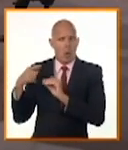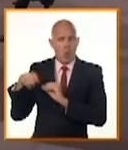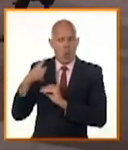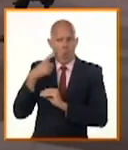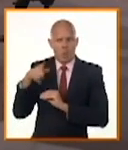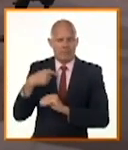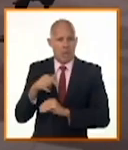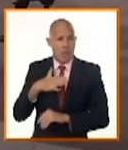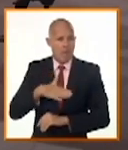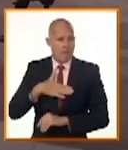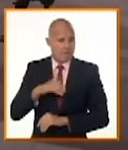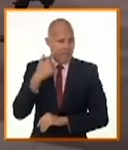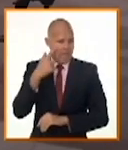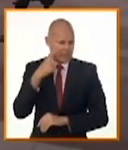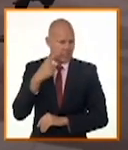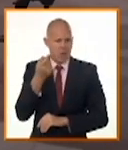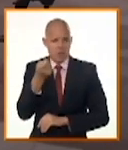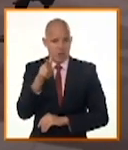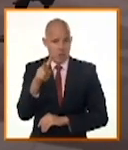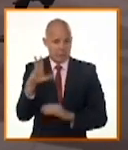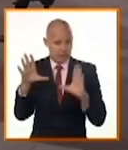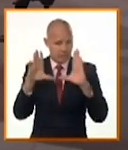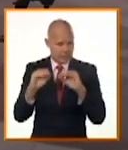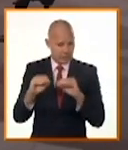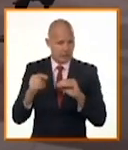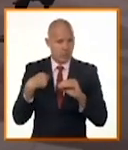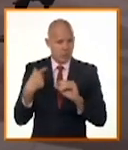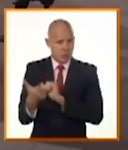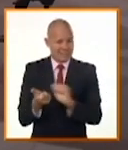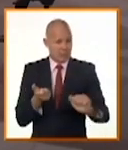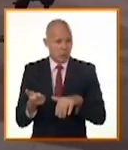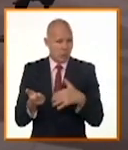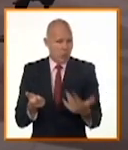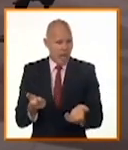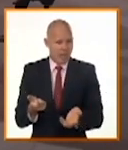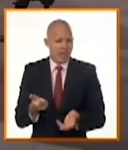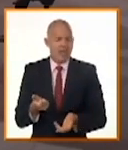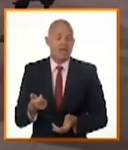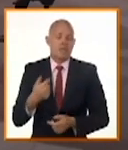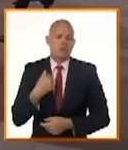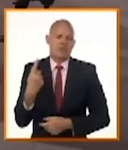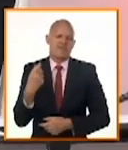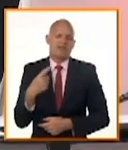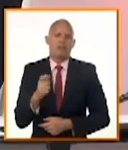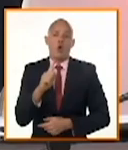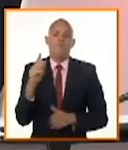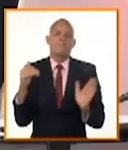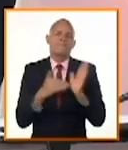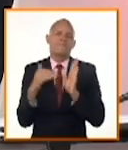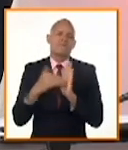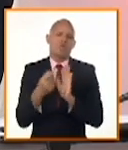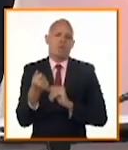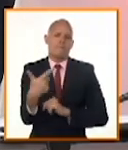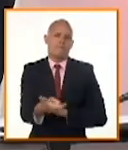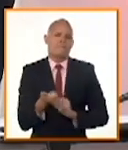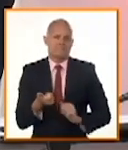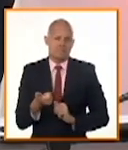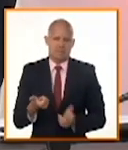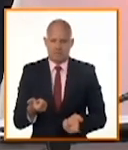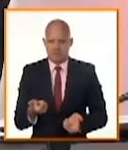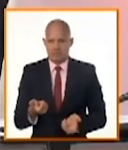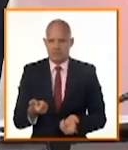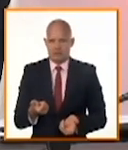11 de la noche para poder completar el millón de pesos imagínate un millón de pesos Cuántas personas no pudieron beneficiarse con con extracción no no